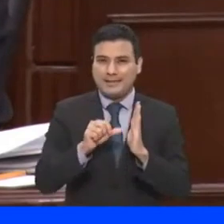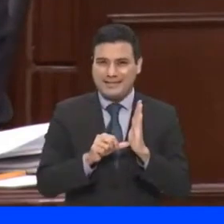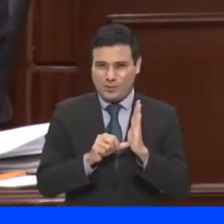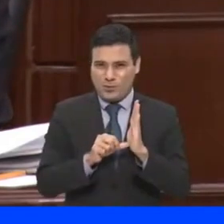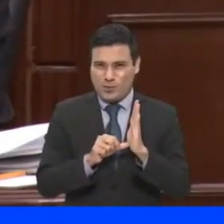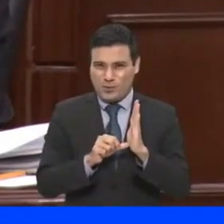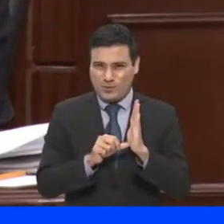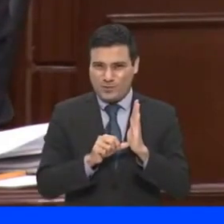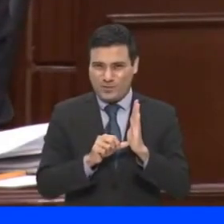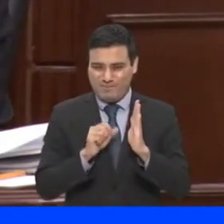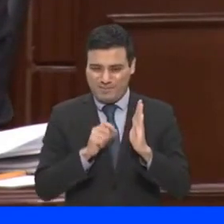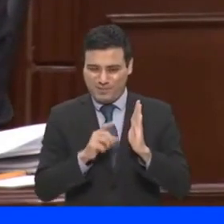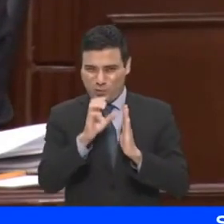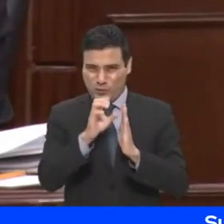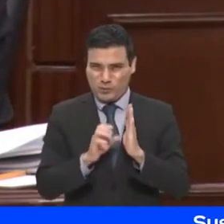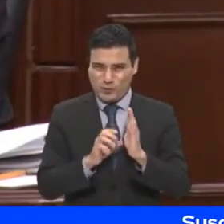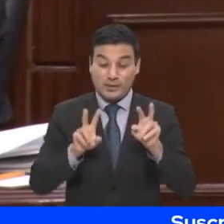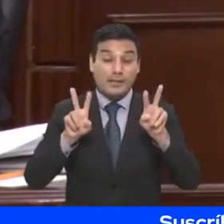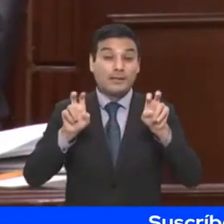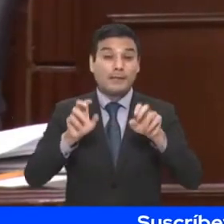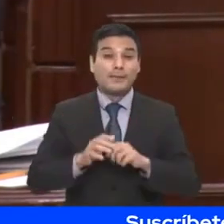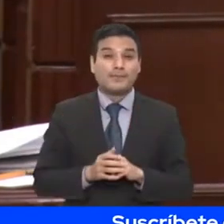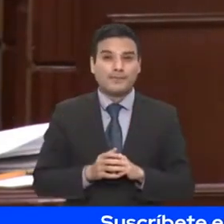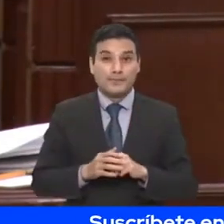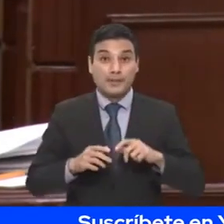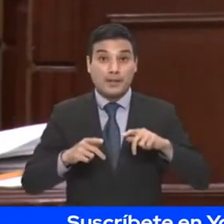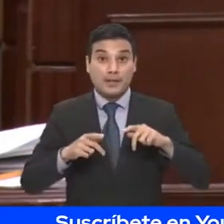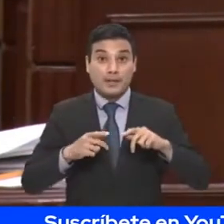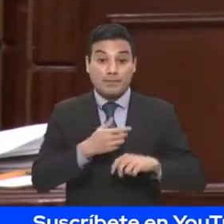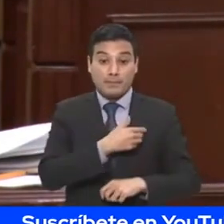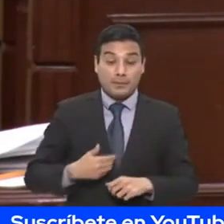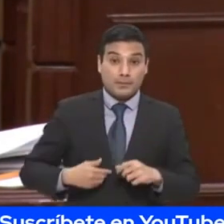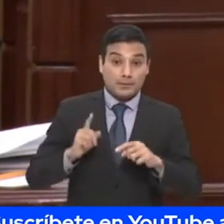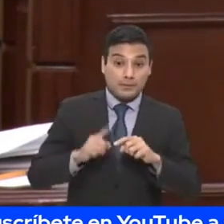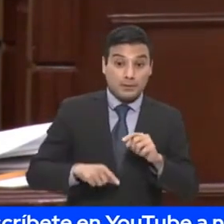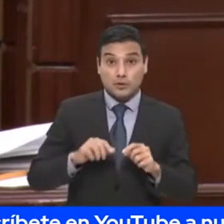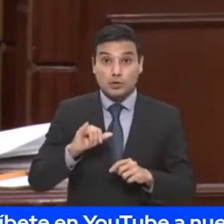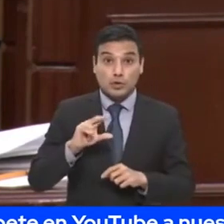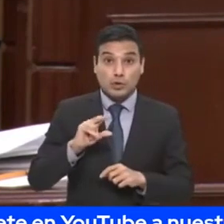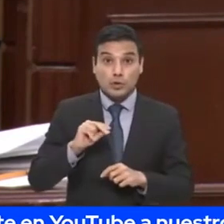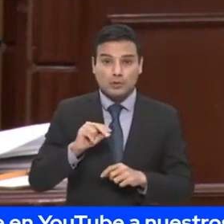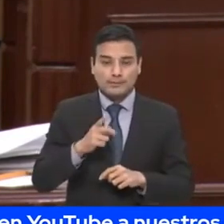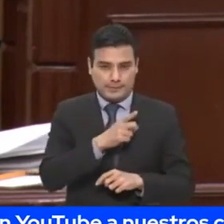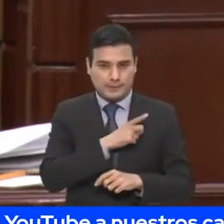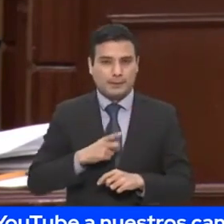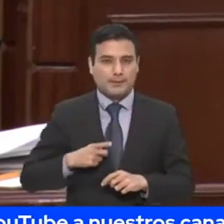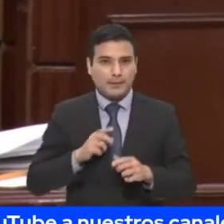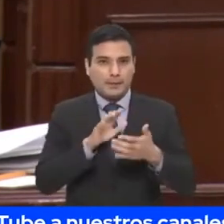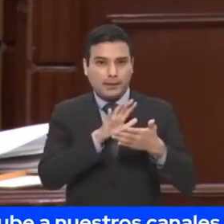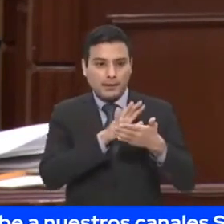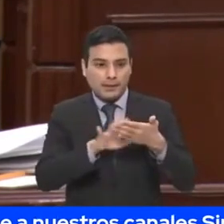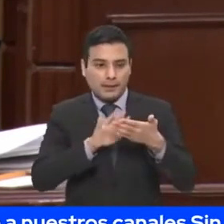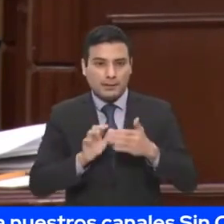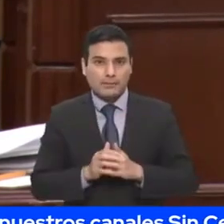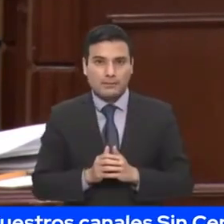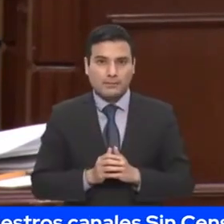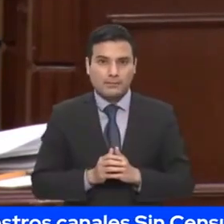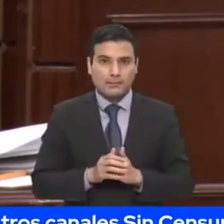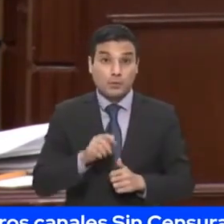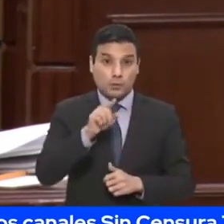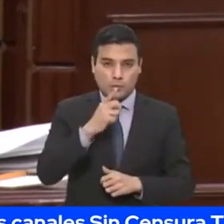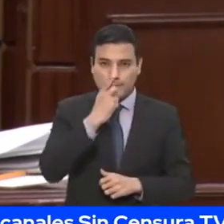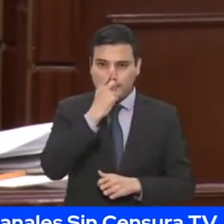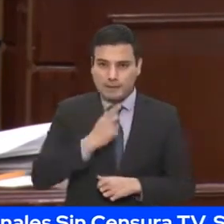que habla sobre la revocación de mandato, cuál es su naturaleza y decidan ustedes si están interesados